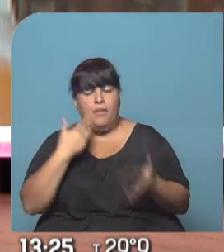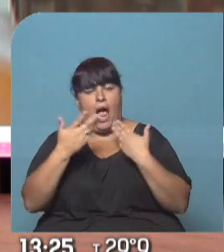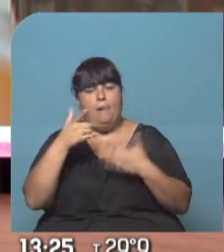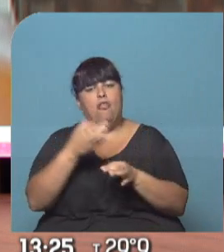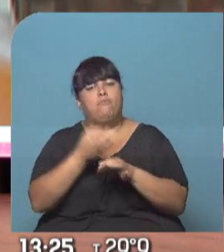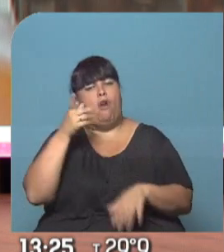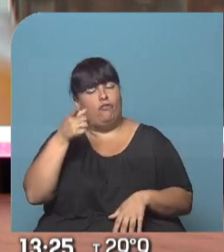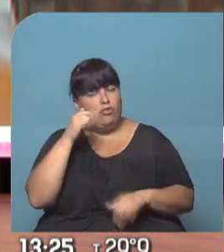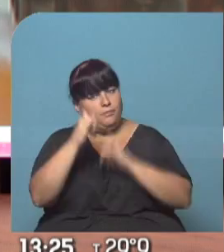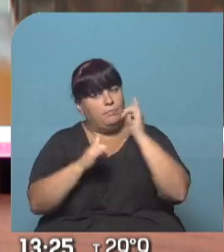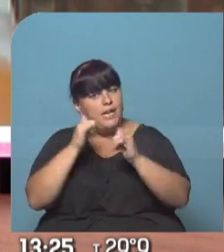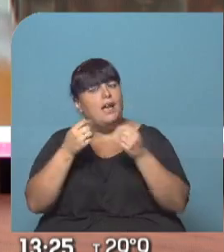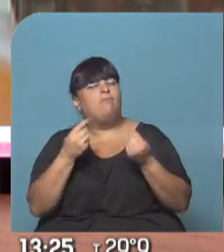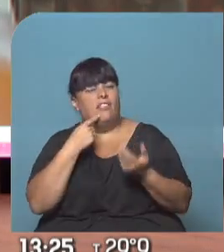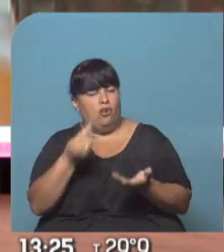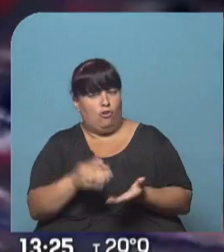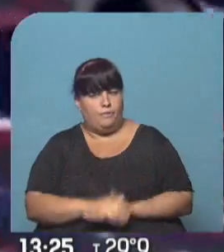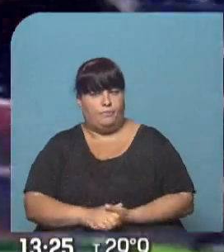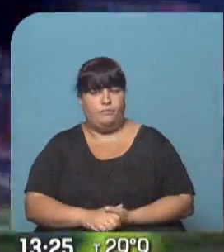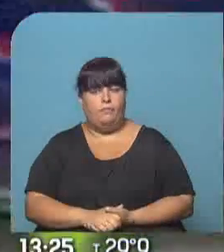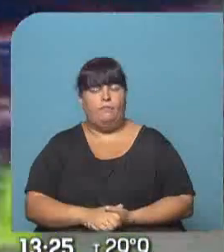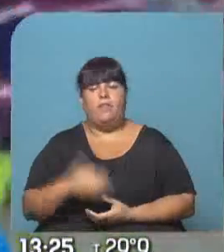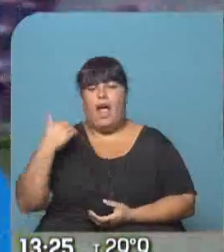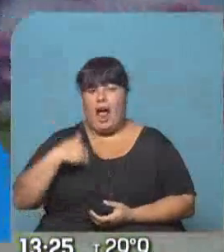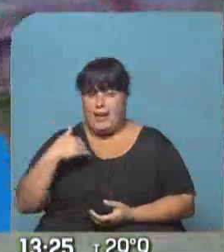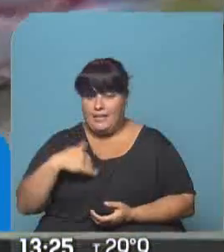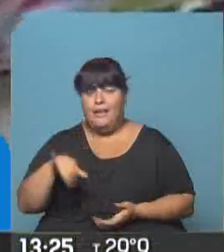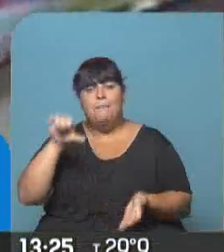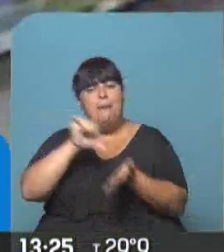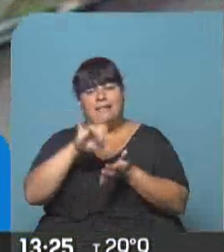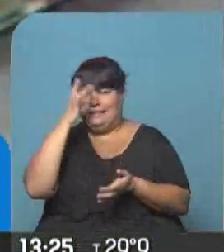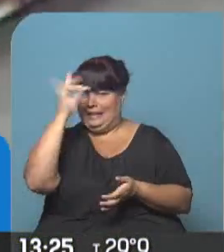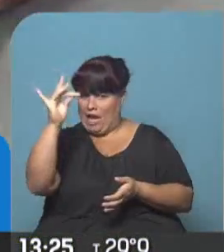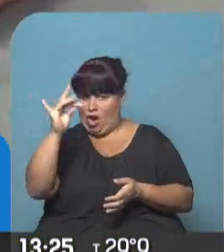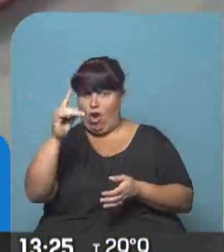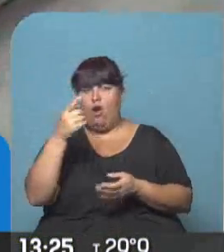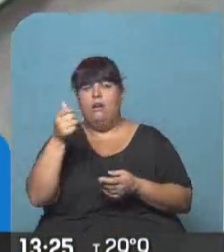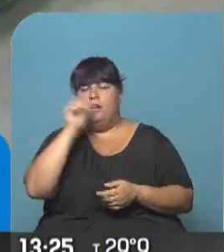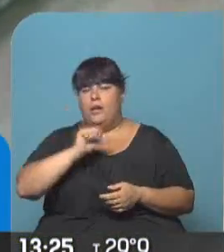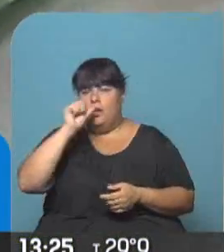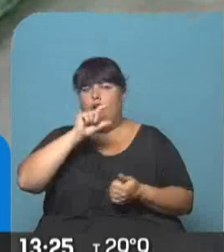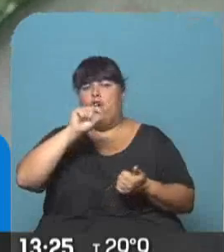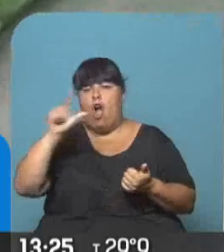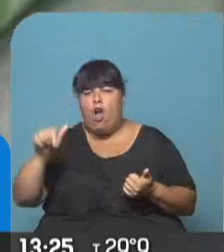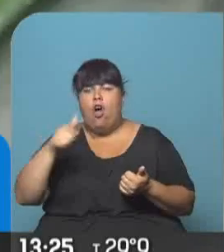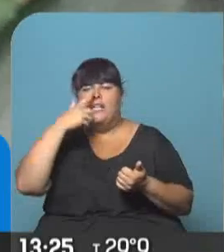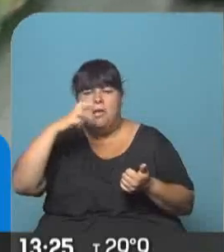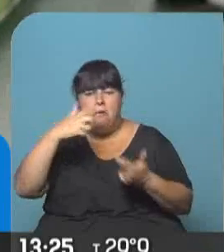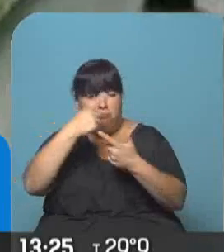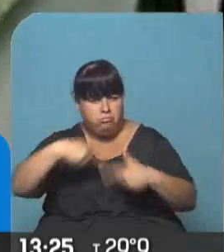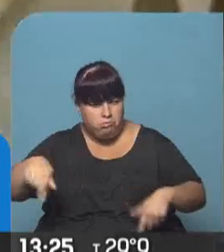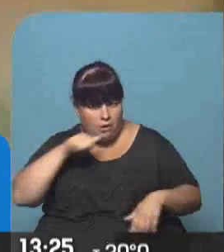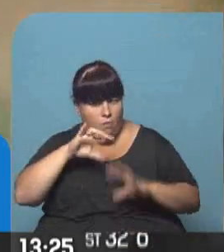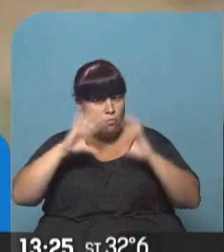con especialistas nos contaban los siguientes argentina es uno de los países con más alto consumo de bebidas azucaradas del mundo